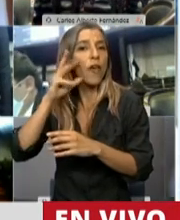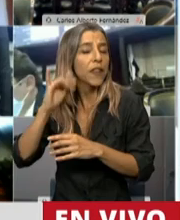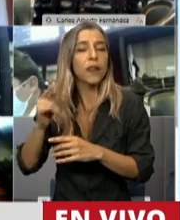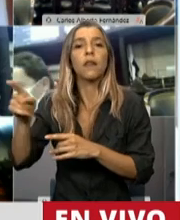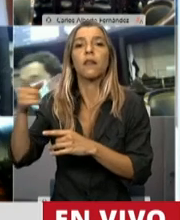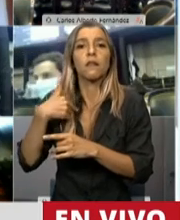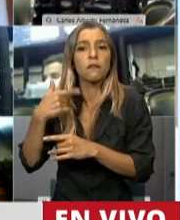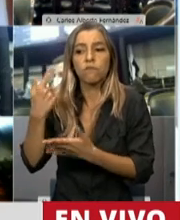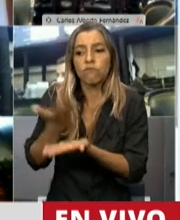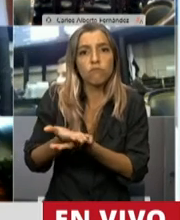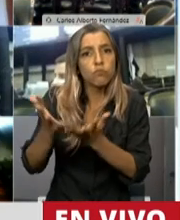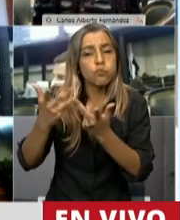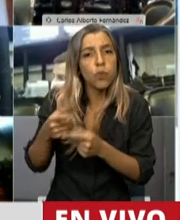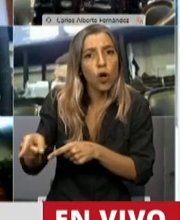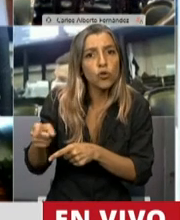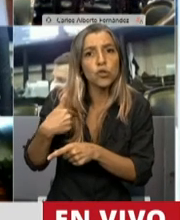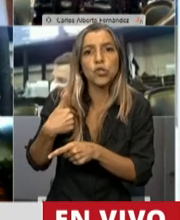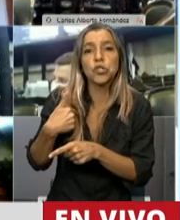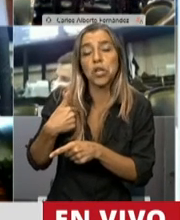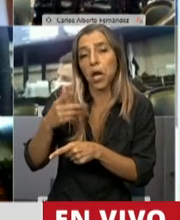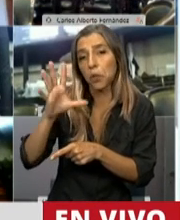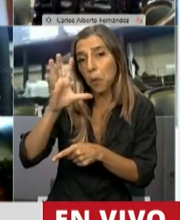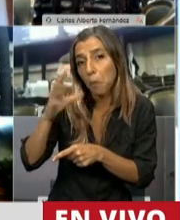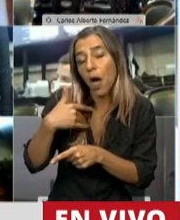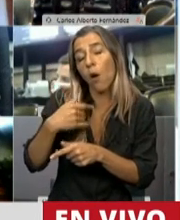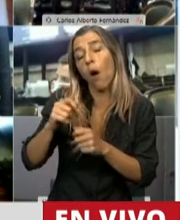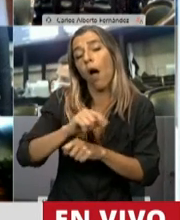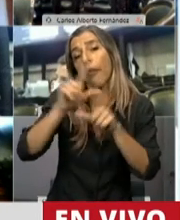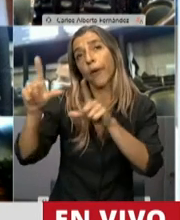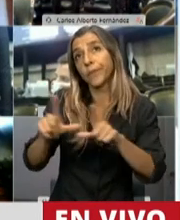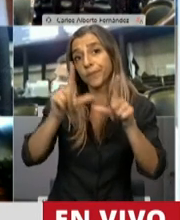vinieron a presentar un proyecto, mucho PowerPoint, mucho